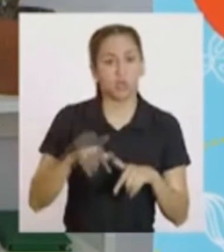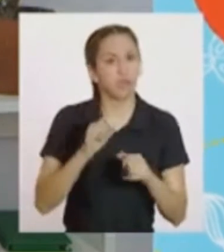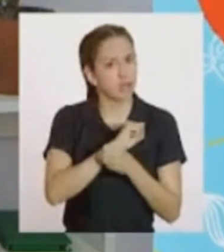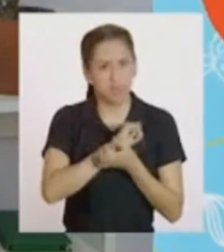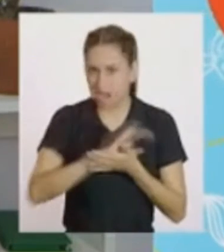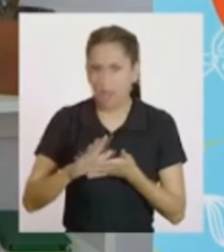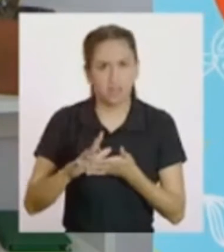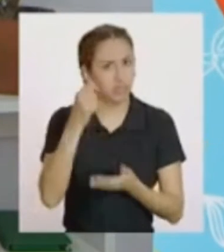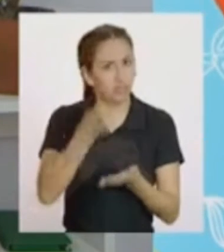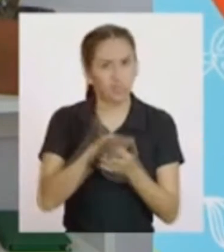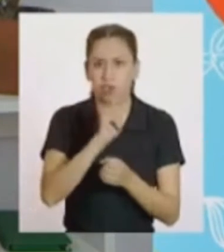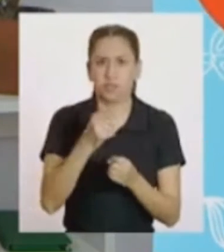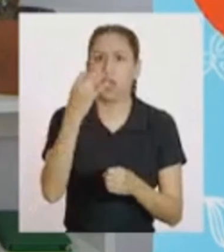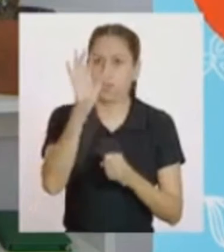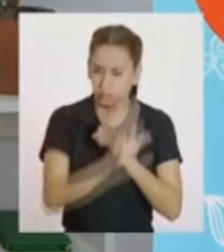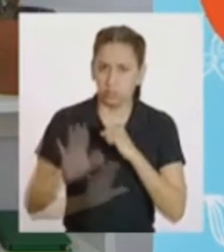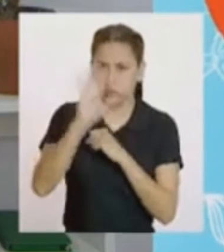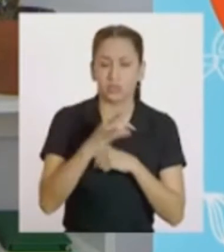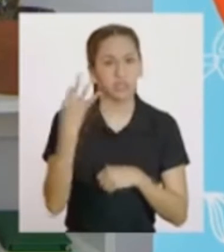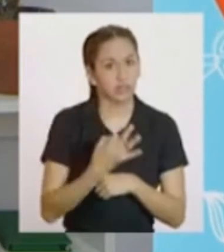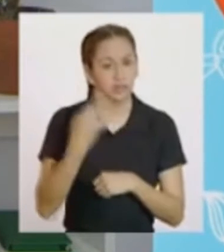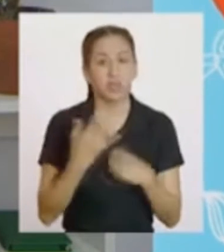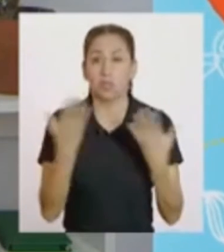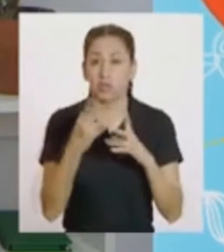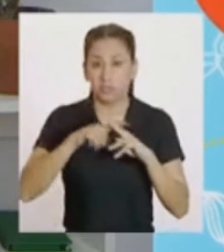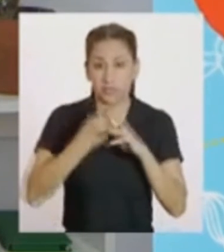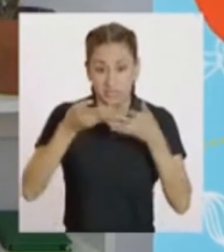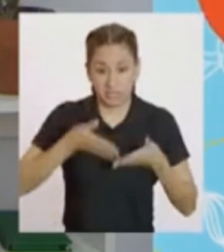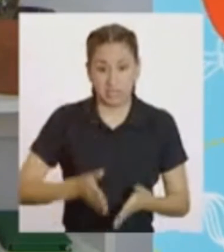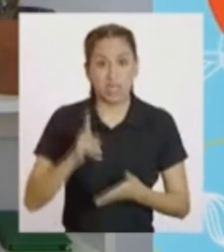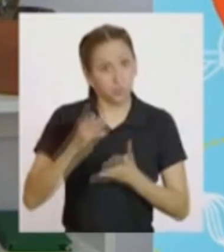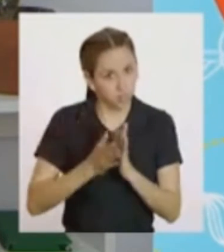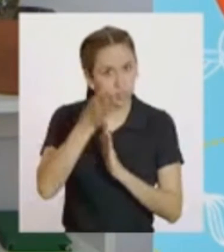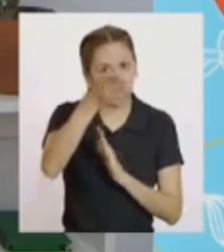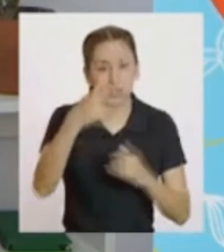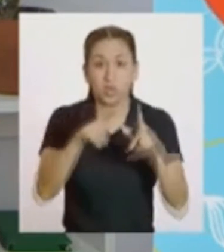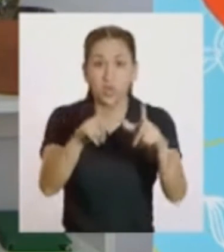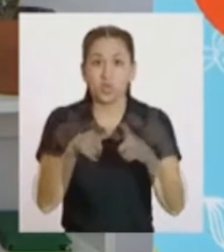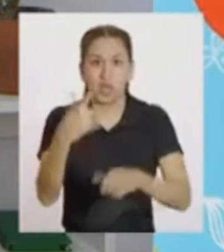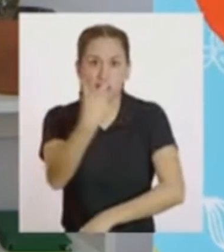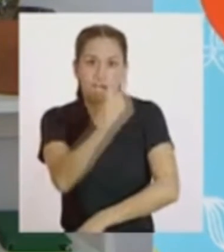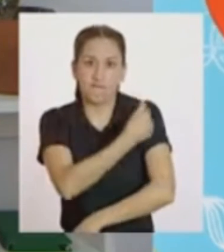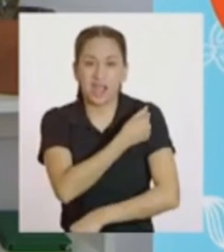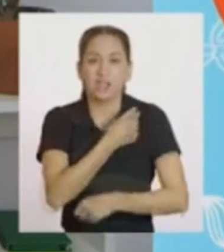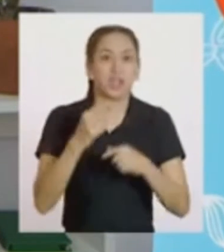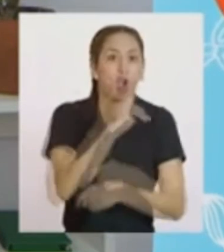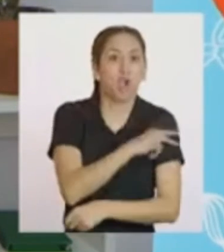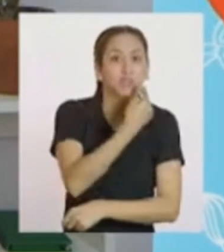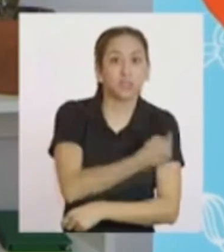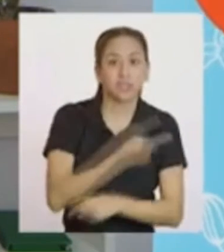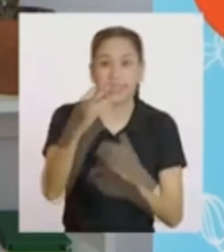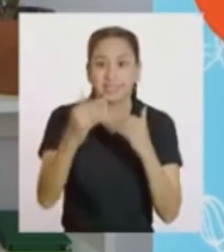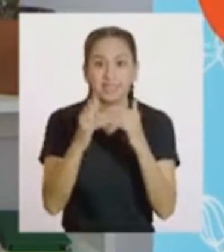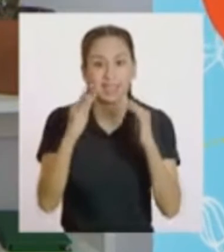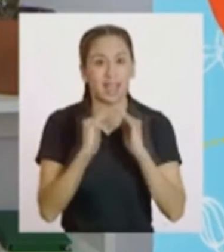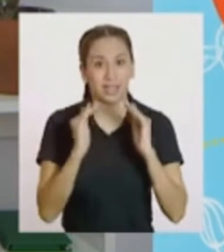son gratuitas, son seguras y de calidad. Por eso, desde que nacen, lleva a tus hijos a vacunar al establecimiento de salud más cercano